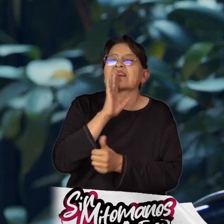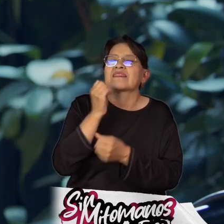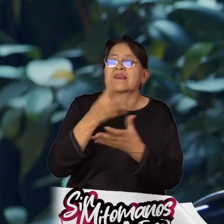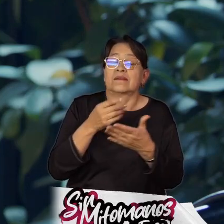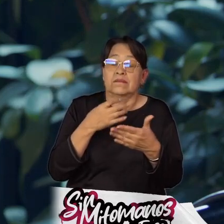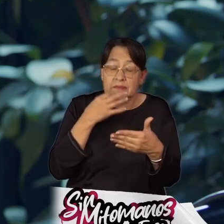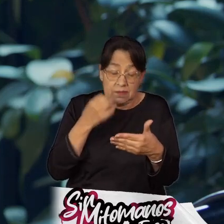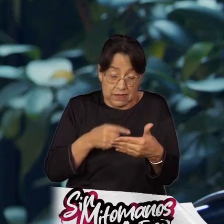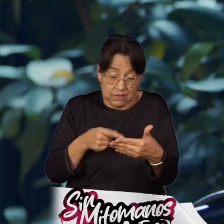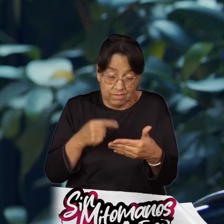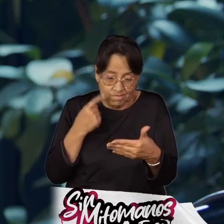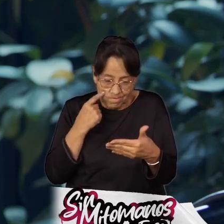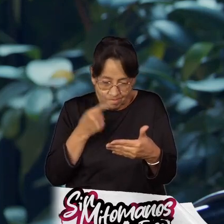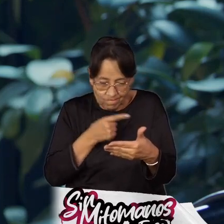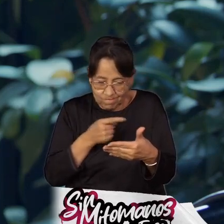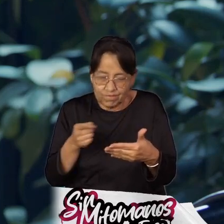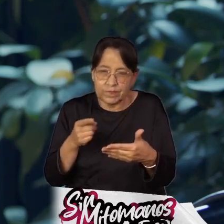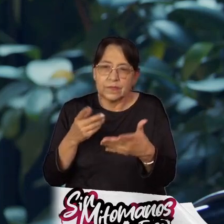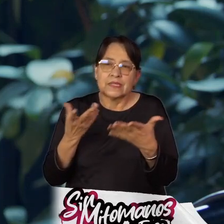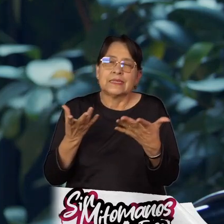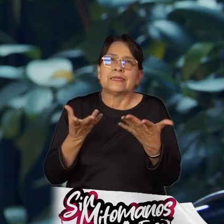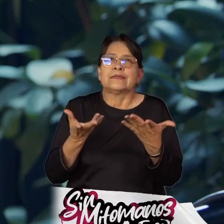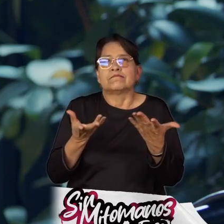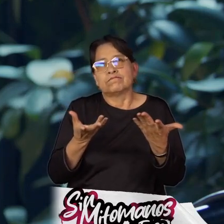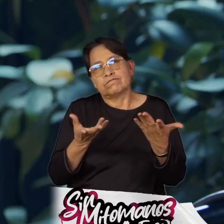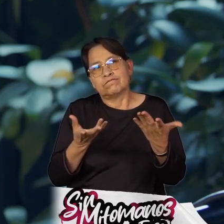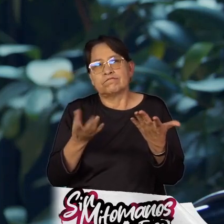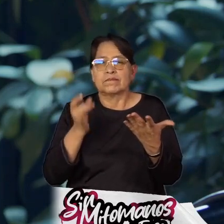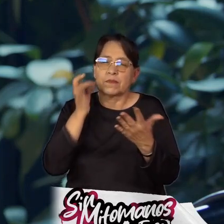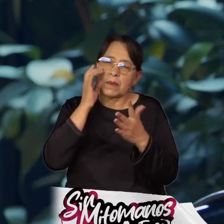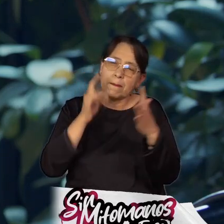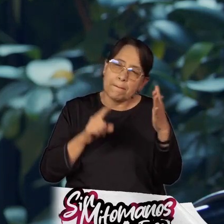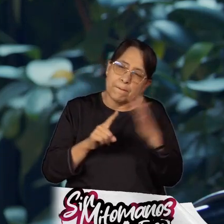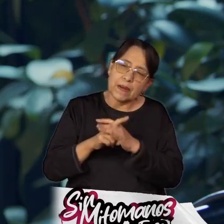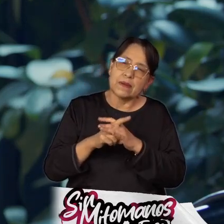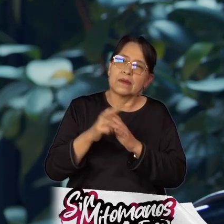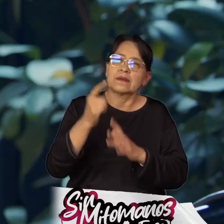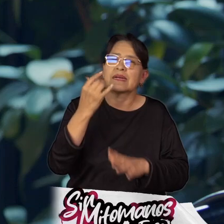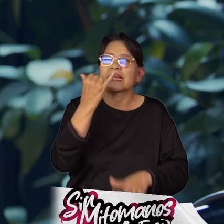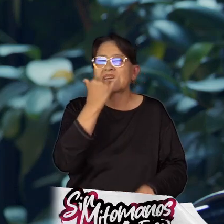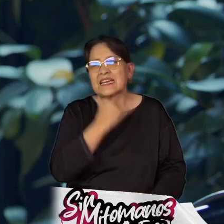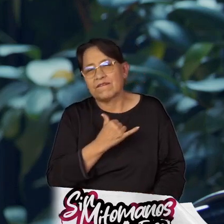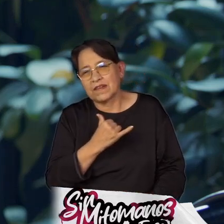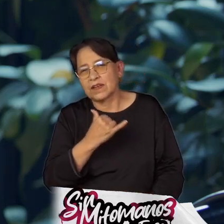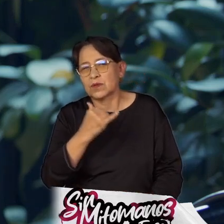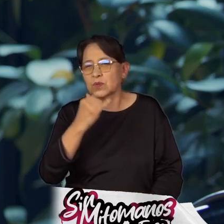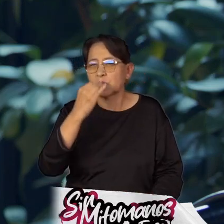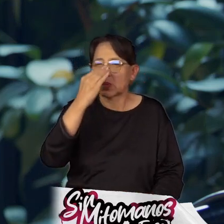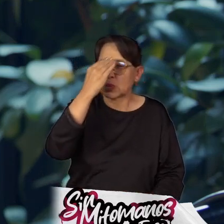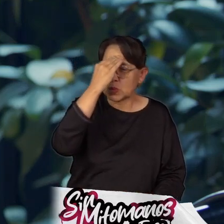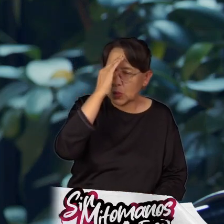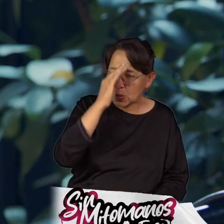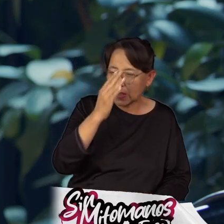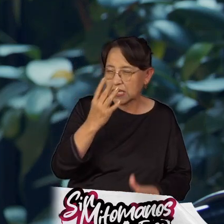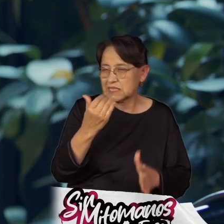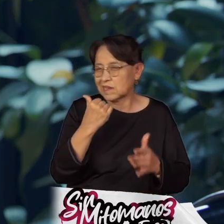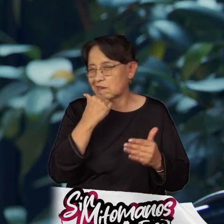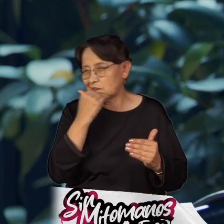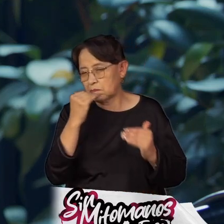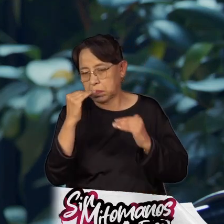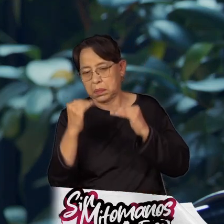subsidios. Eso es muy real, eso es real. Lo que podría generar errores o inquietudes,